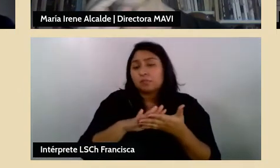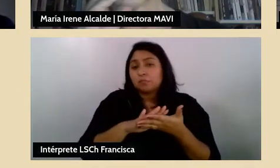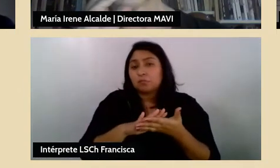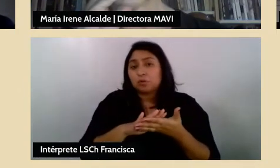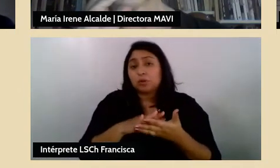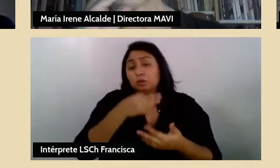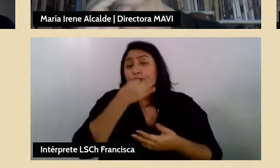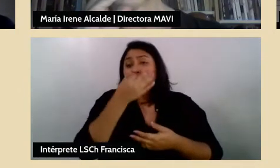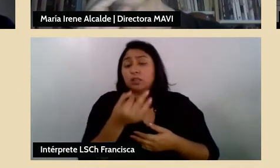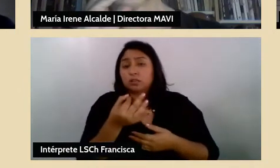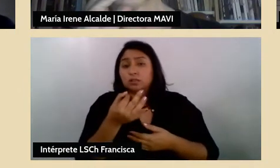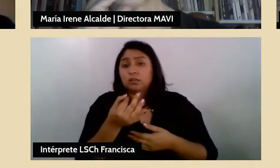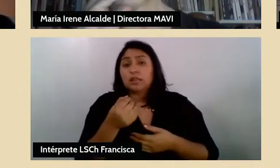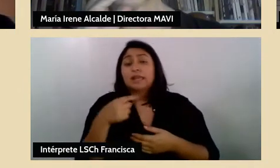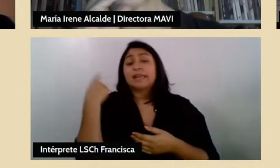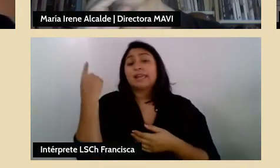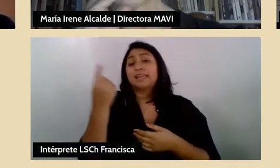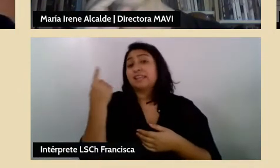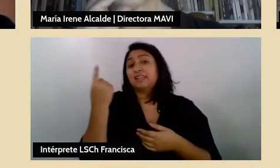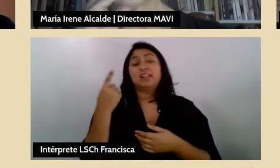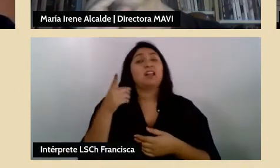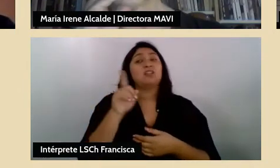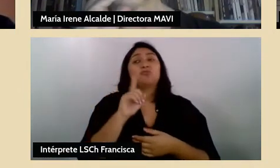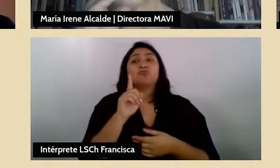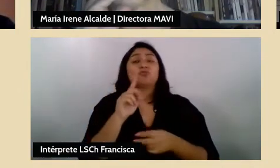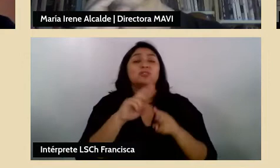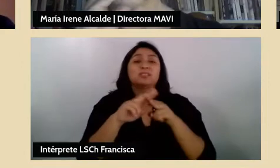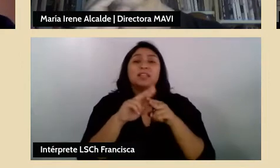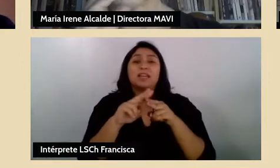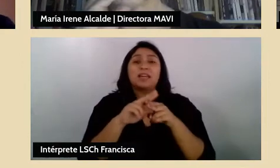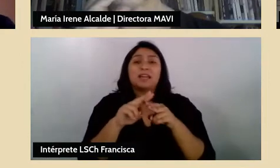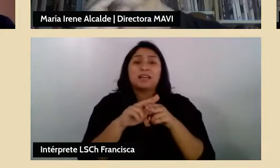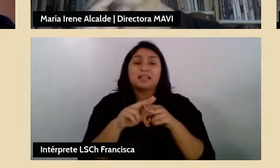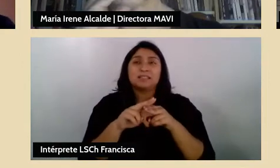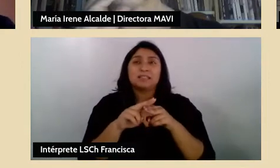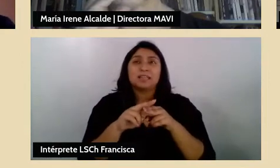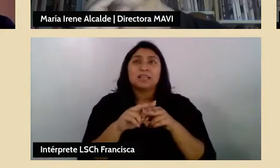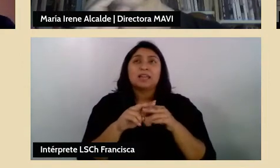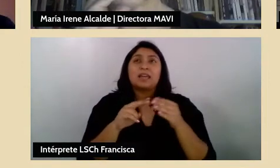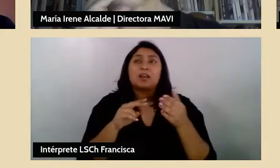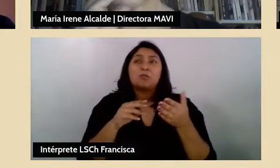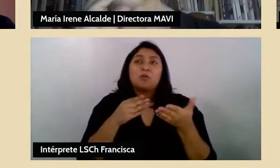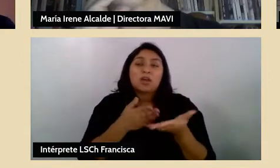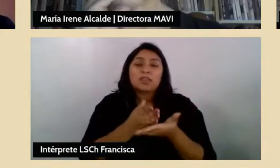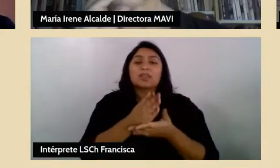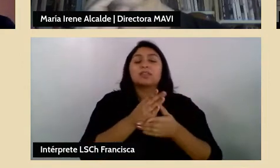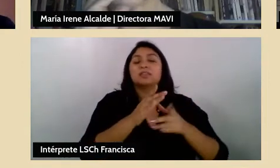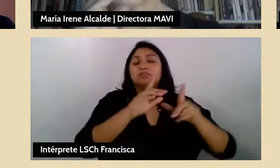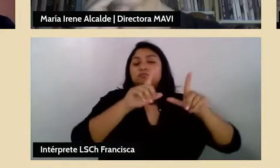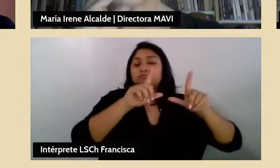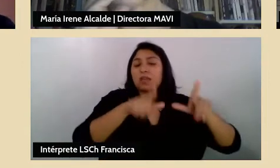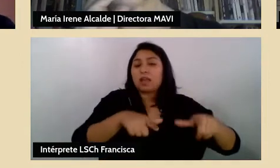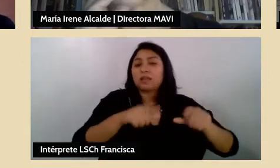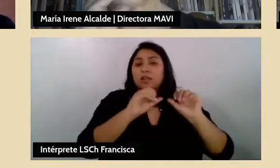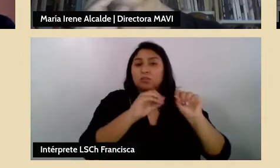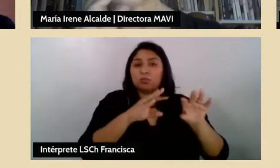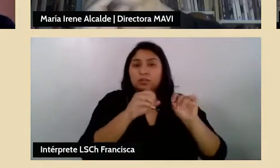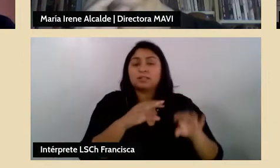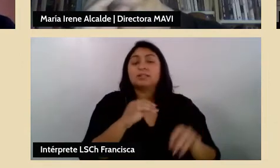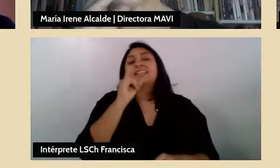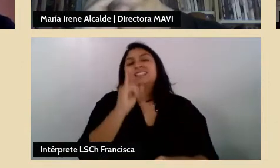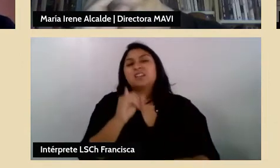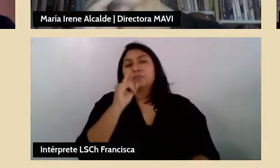Generalmente esto no se da desde el área de educación, ¿ya? O sea, siempre va un curador y es el curador el que hace